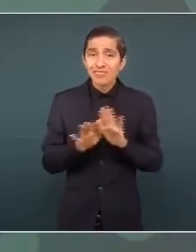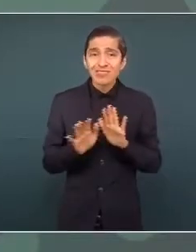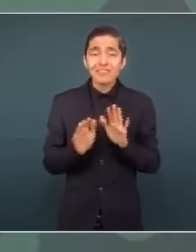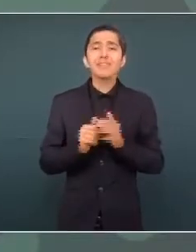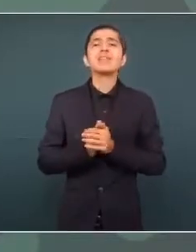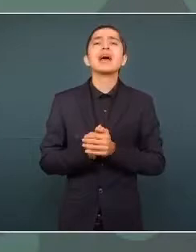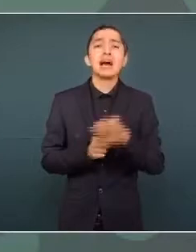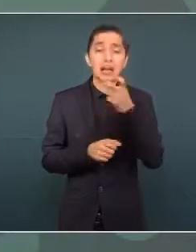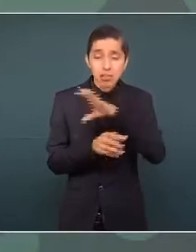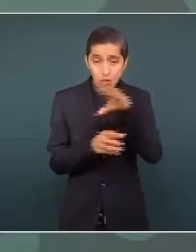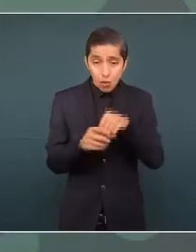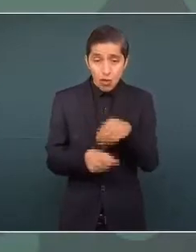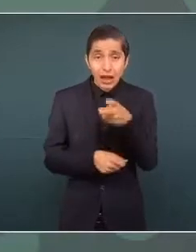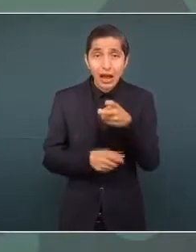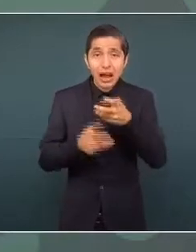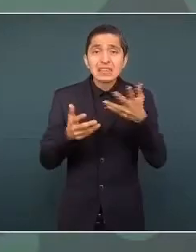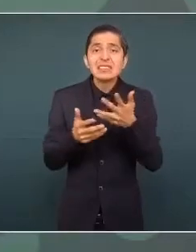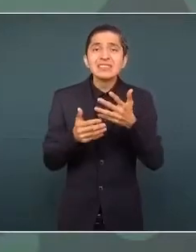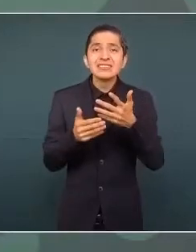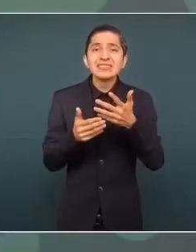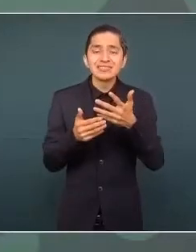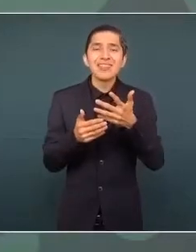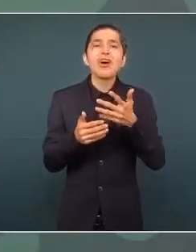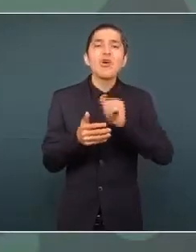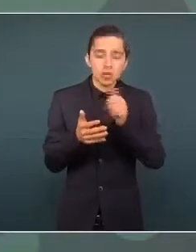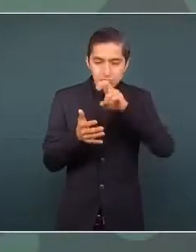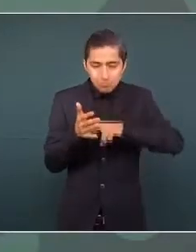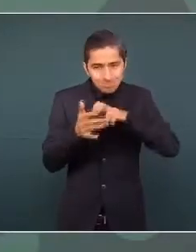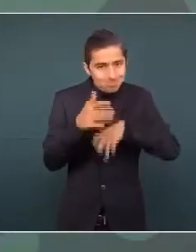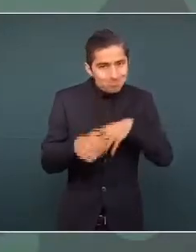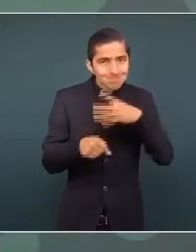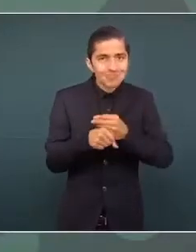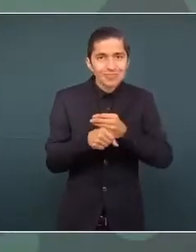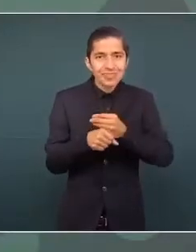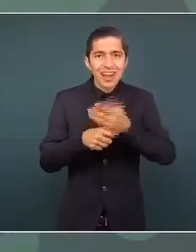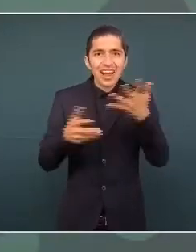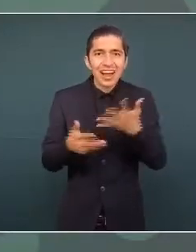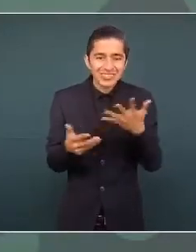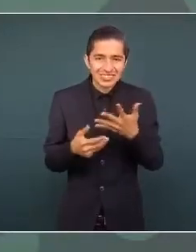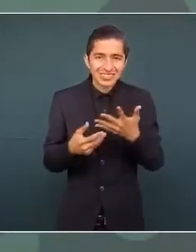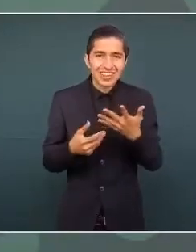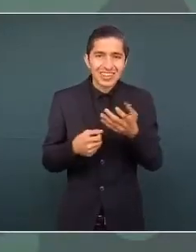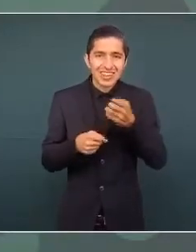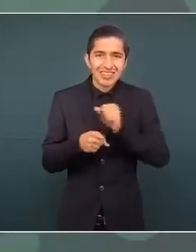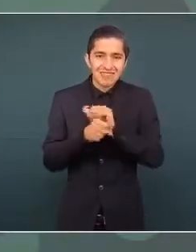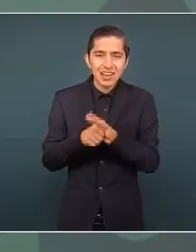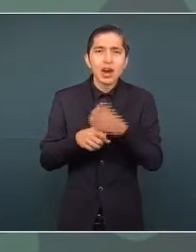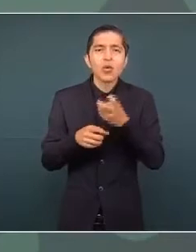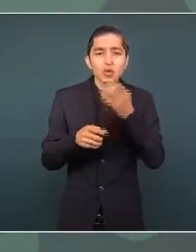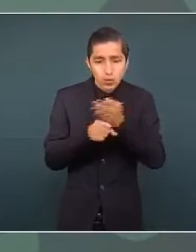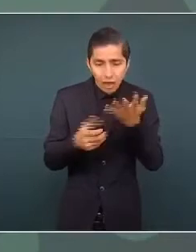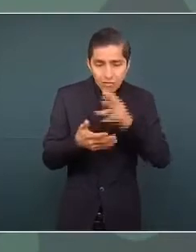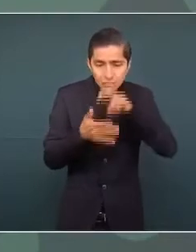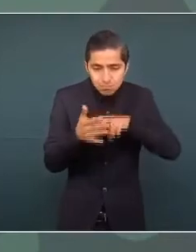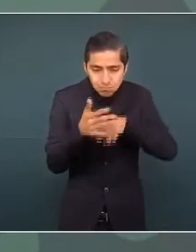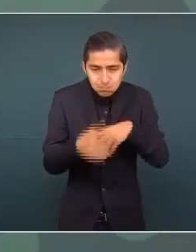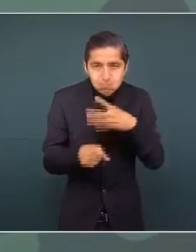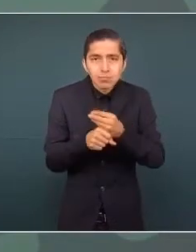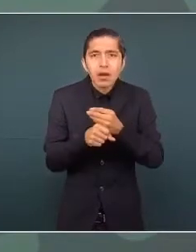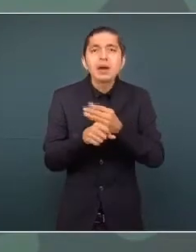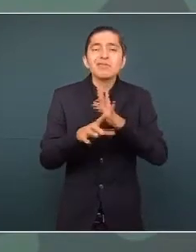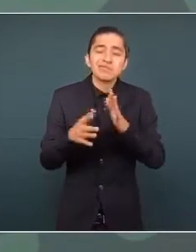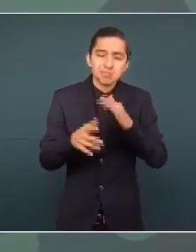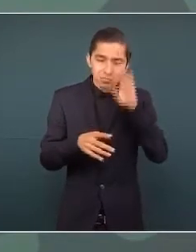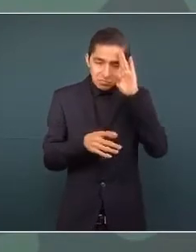Todo esto lo hemos hecho, y viene otro por la situación que estamos viendo, otro ajuste que estamos afinando los detalles. Seguramente vamos a